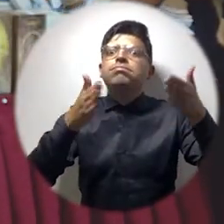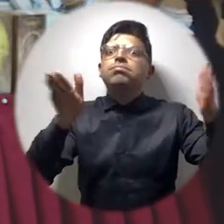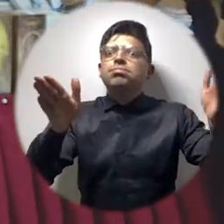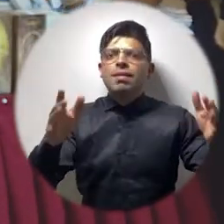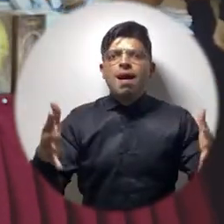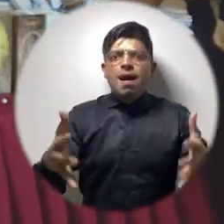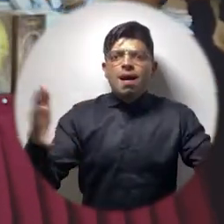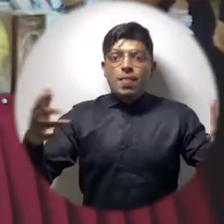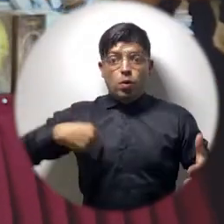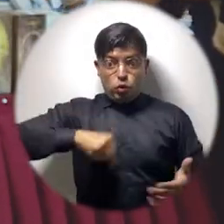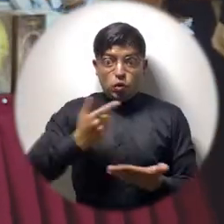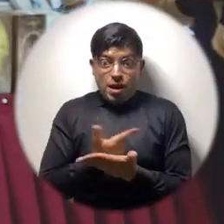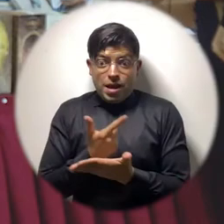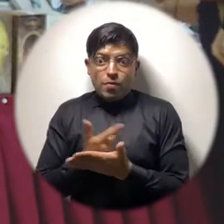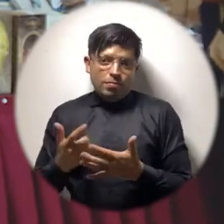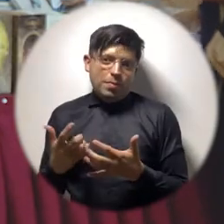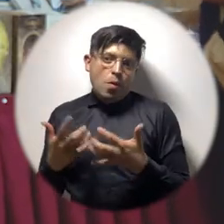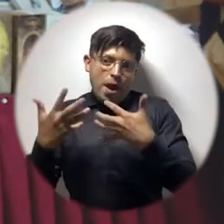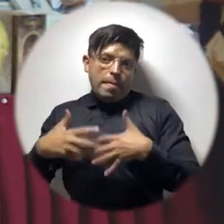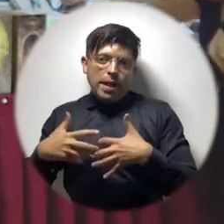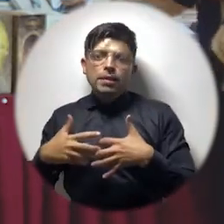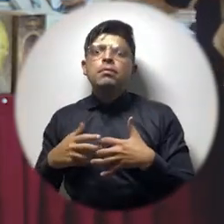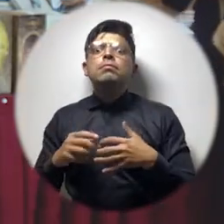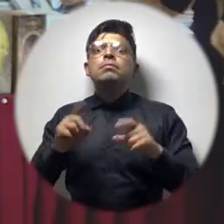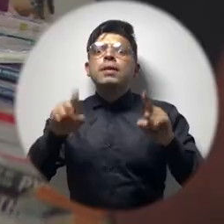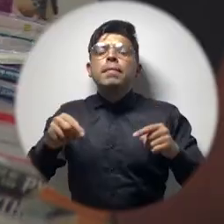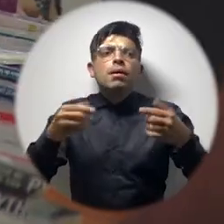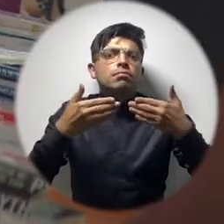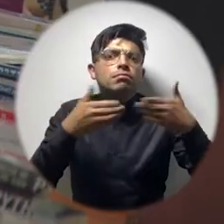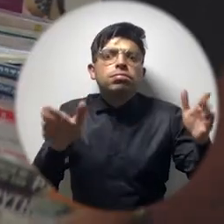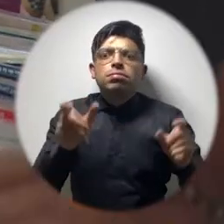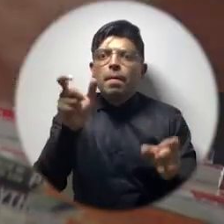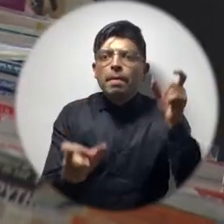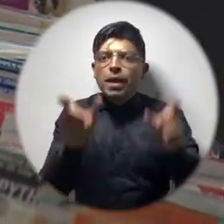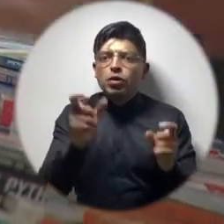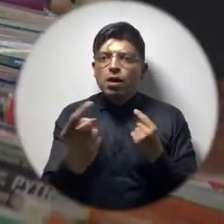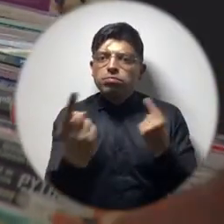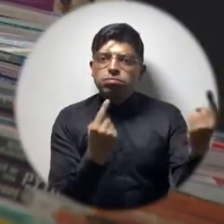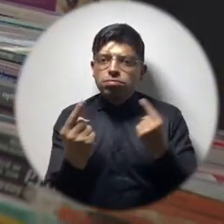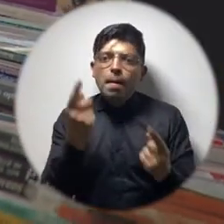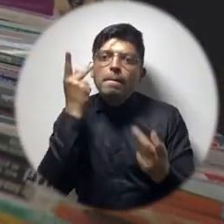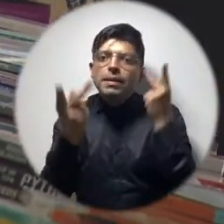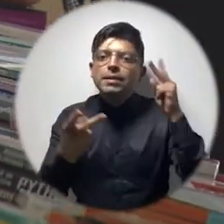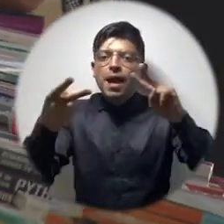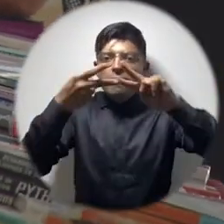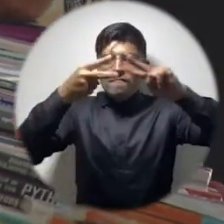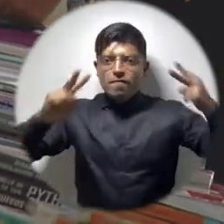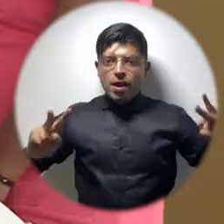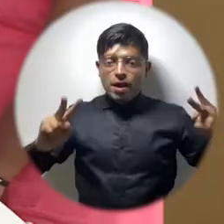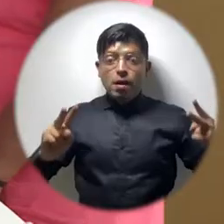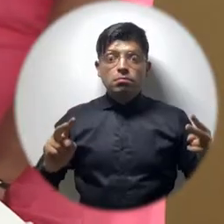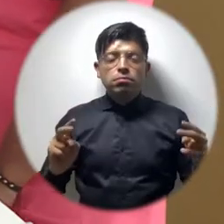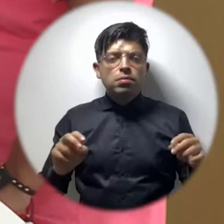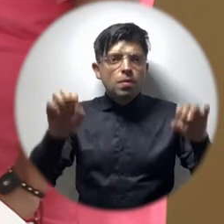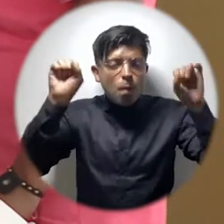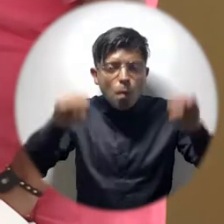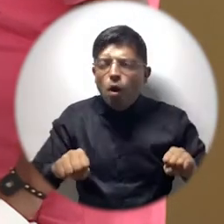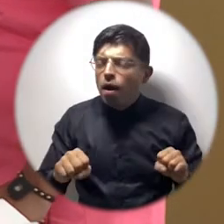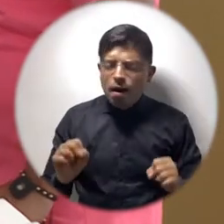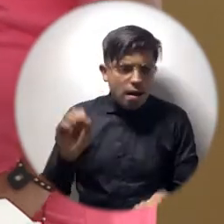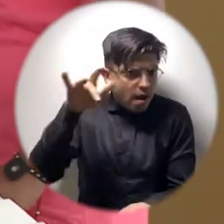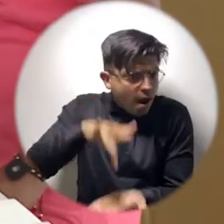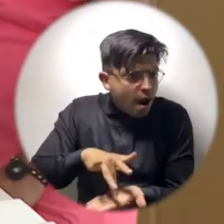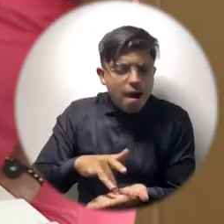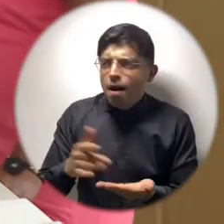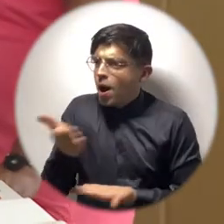para nosotros como librería, sino también para las personas y usuarios que vienen a visitar la feria, que puedan estar acá,